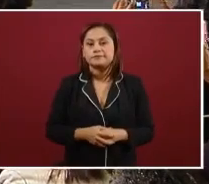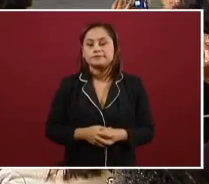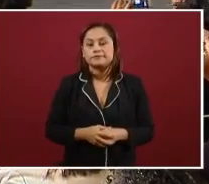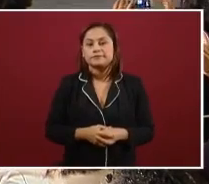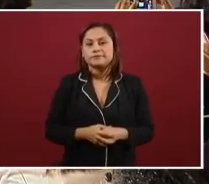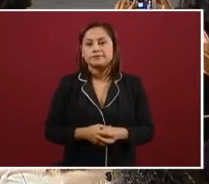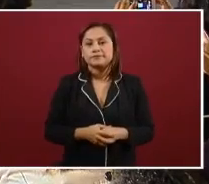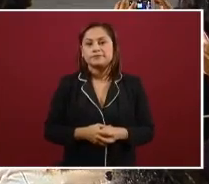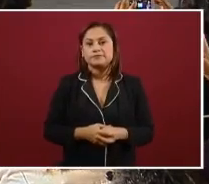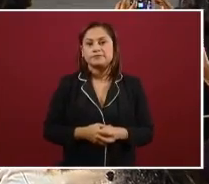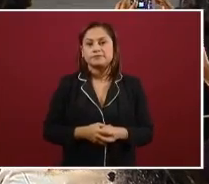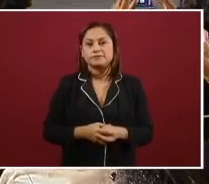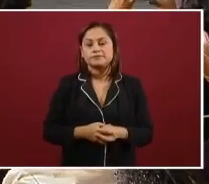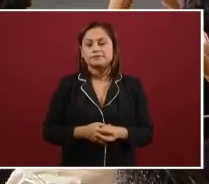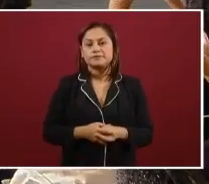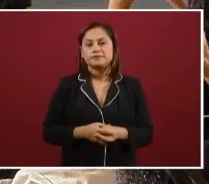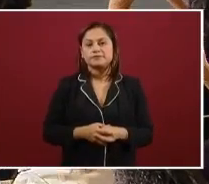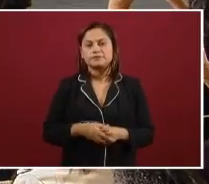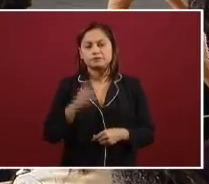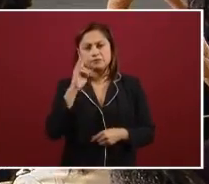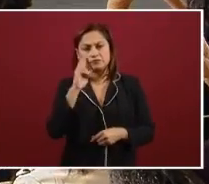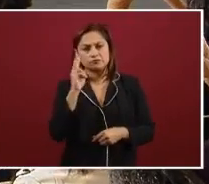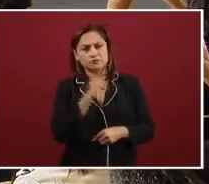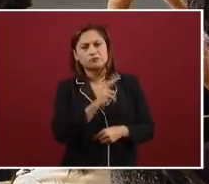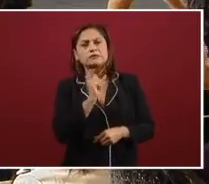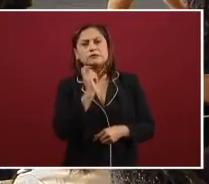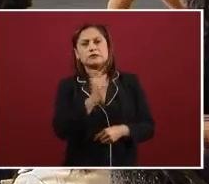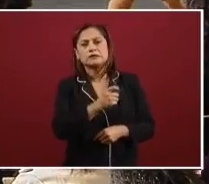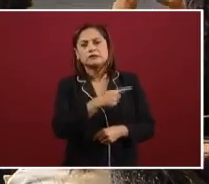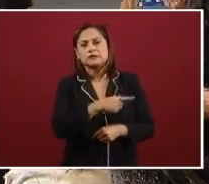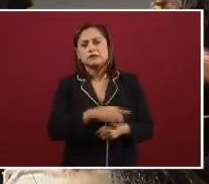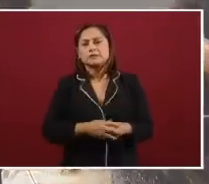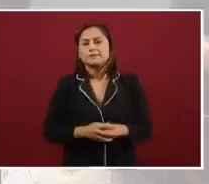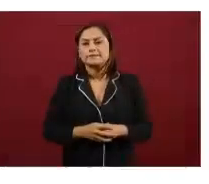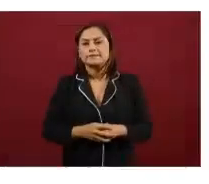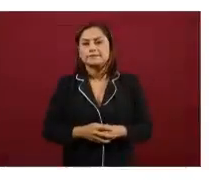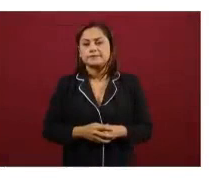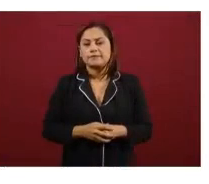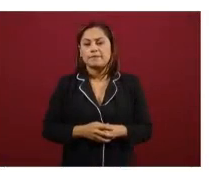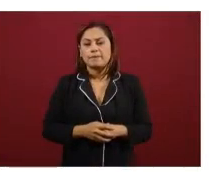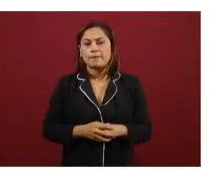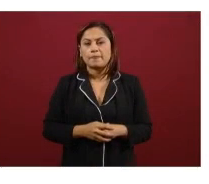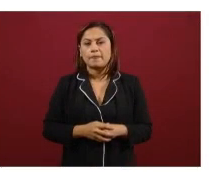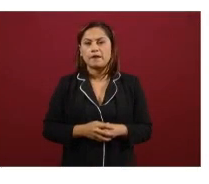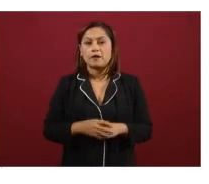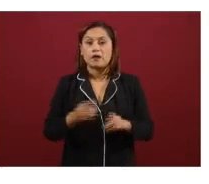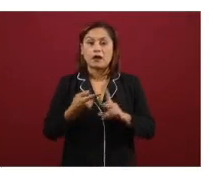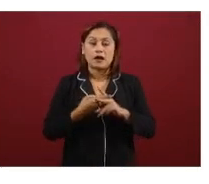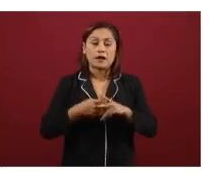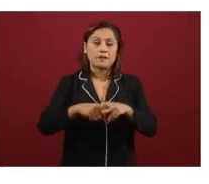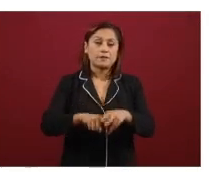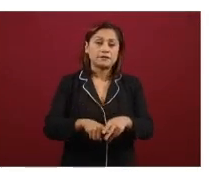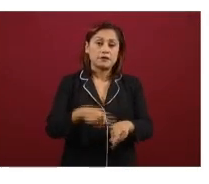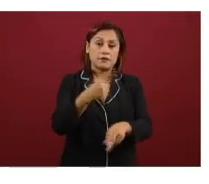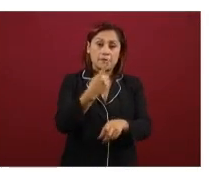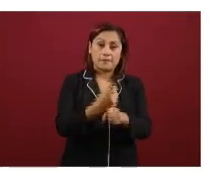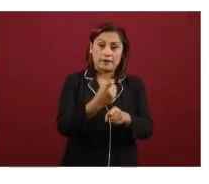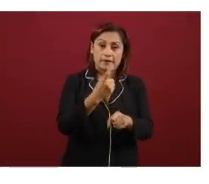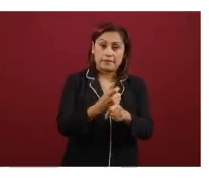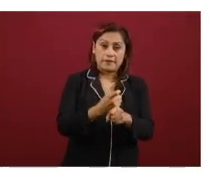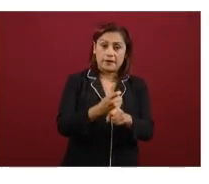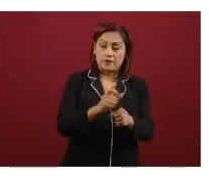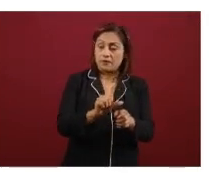Lo que podemos ver ahí es que desde el primero al 30 de julio los municipios